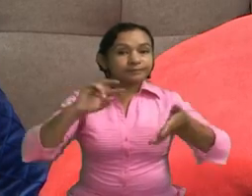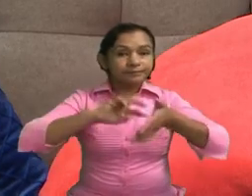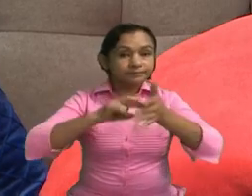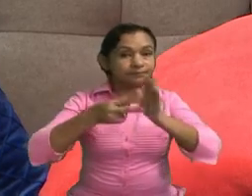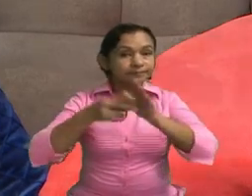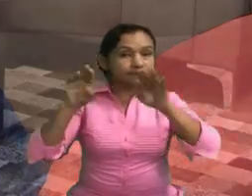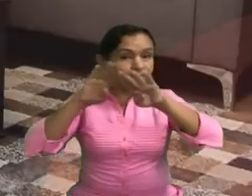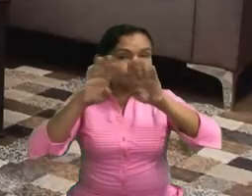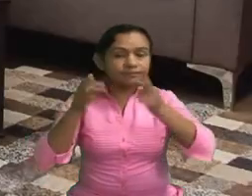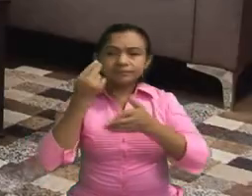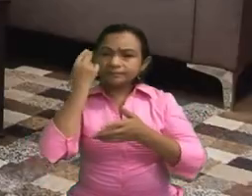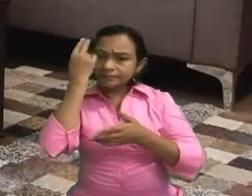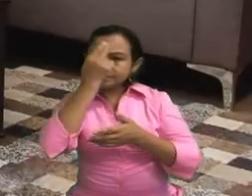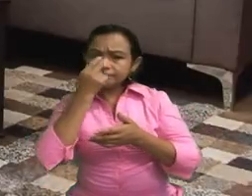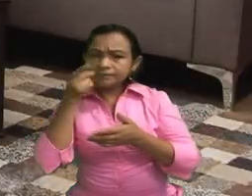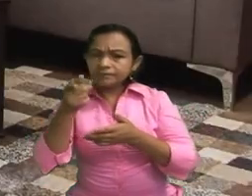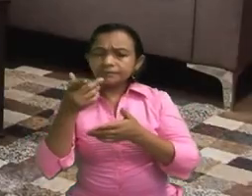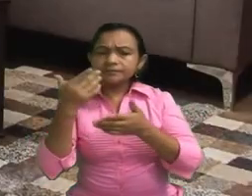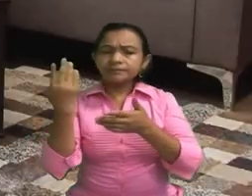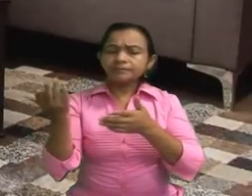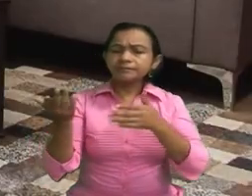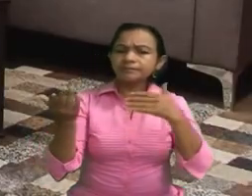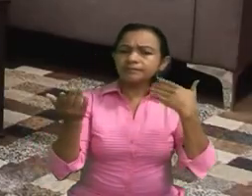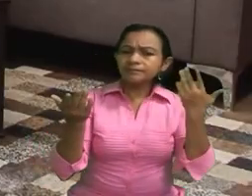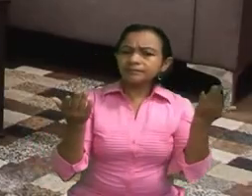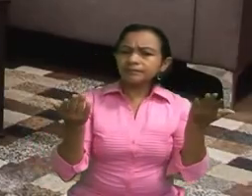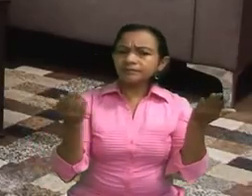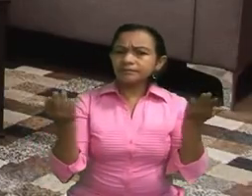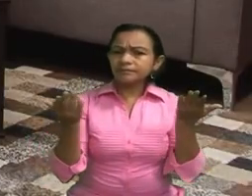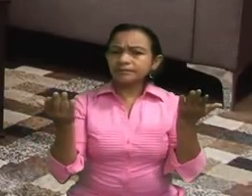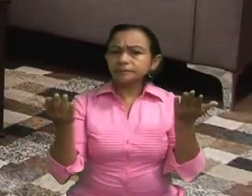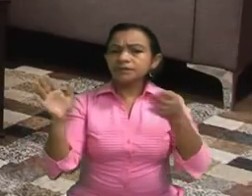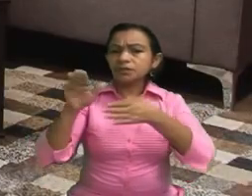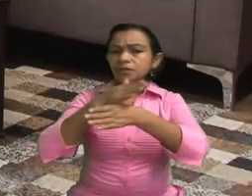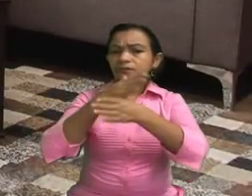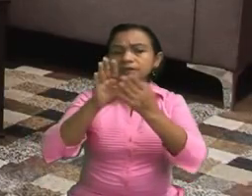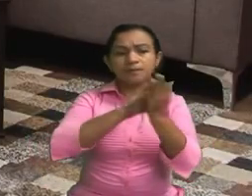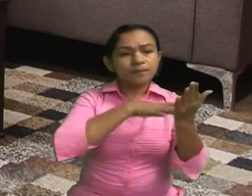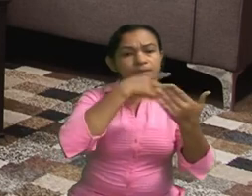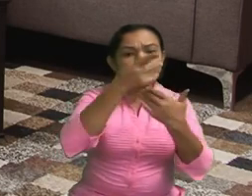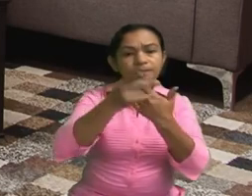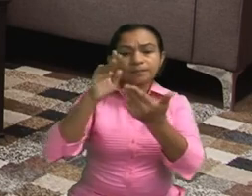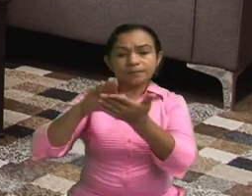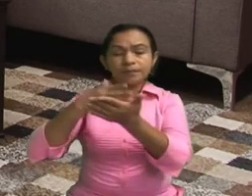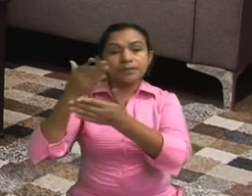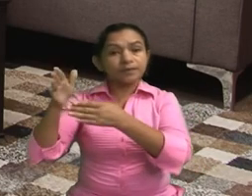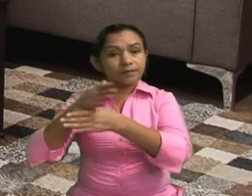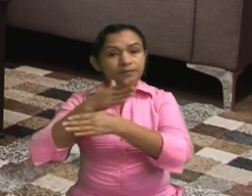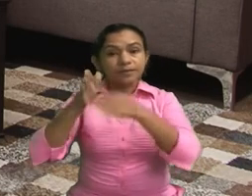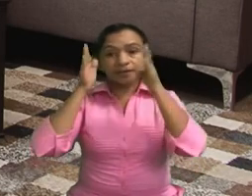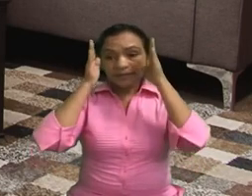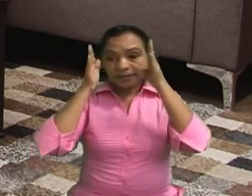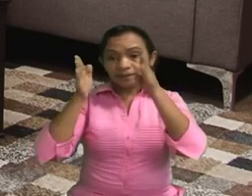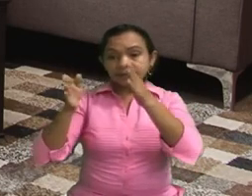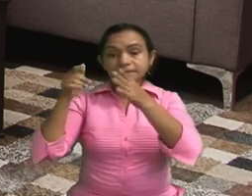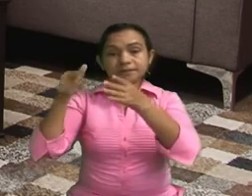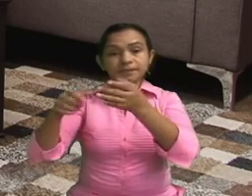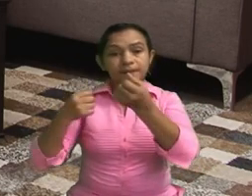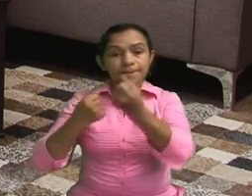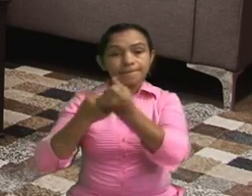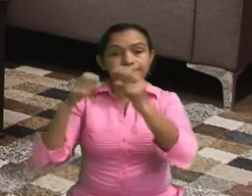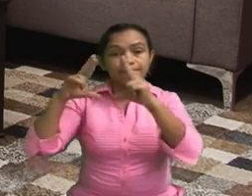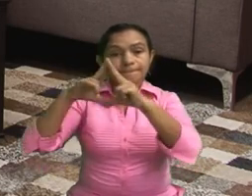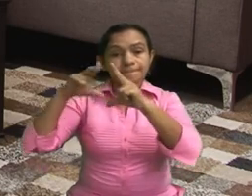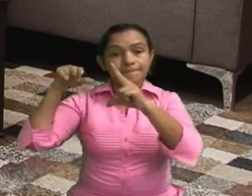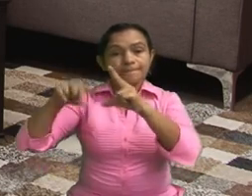compañera, ¿cuáles son algunos? Porque entiendo que son varios programas, ¿no?, los que están enfocados en Bosaguas, retomando